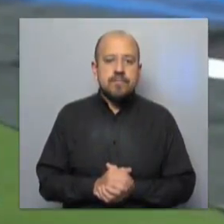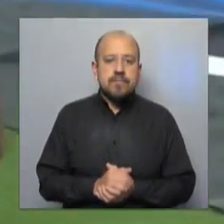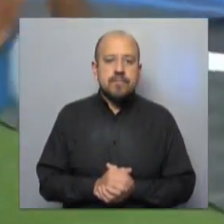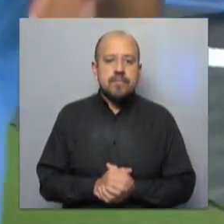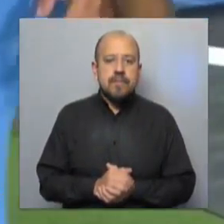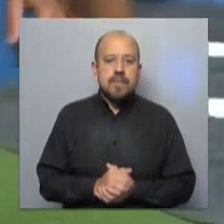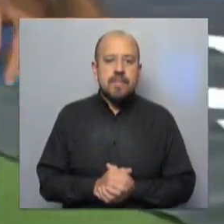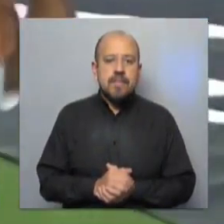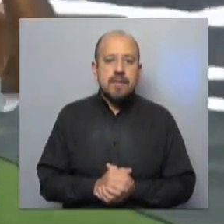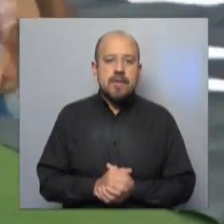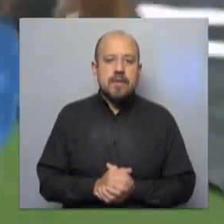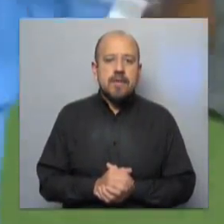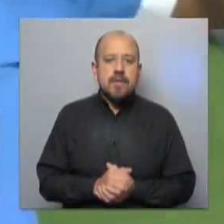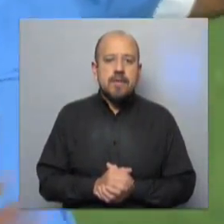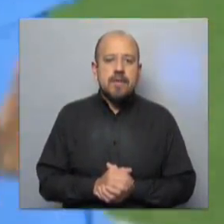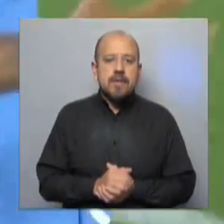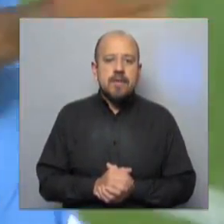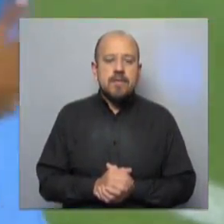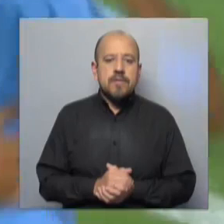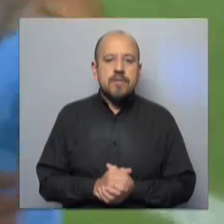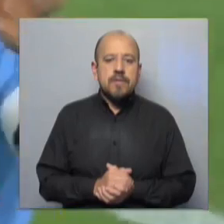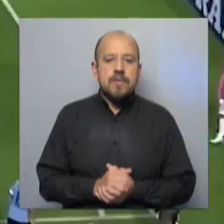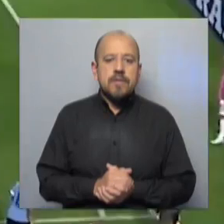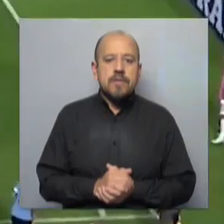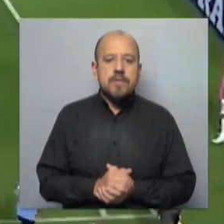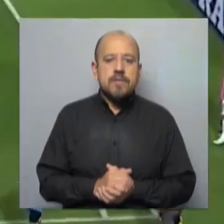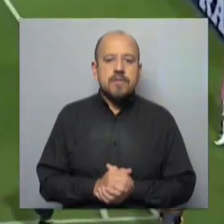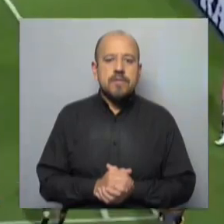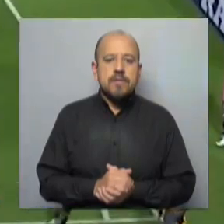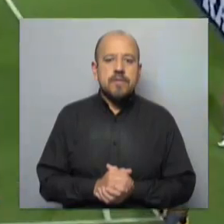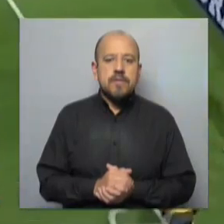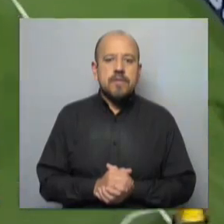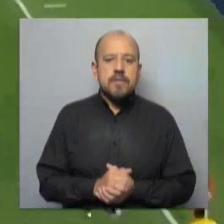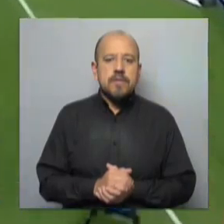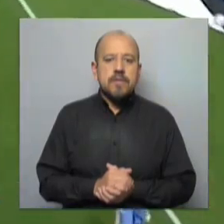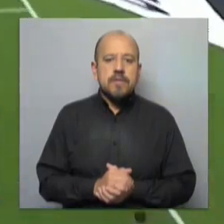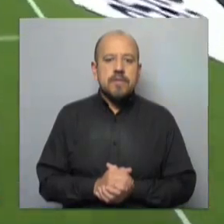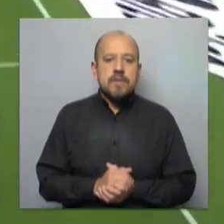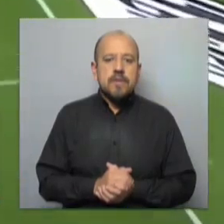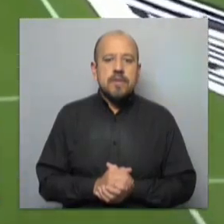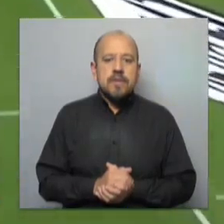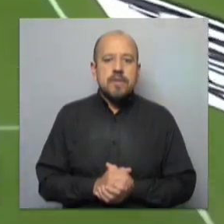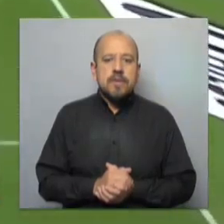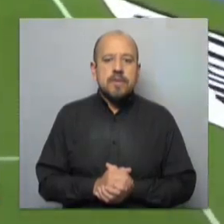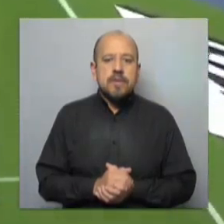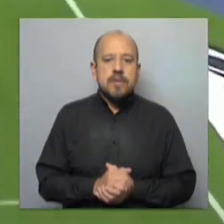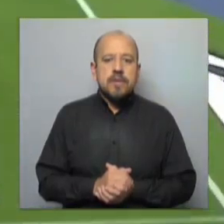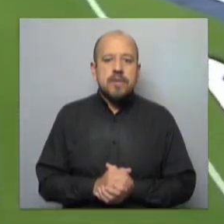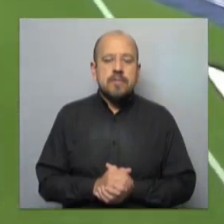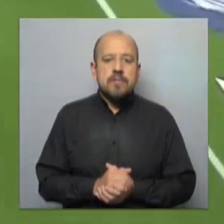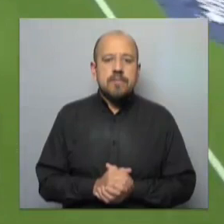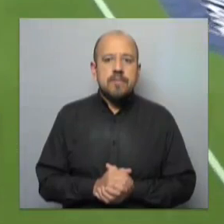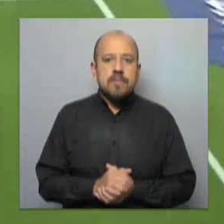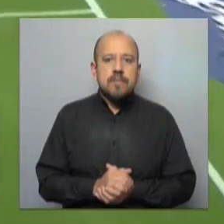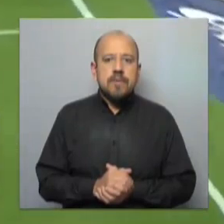que aparece reciclando basura y tocando la pelota bajo el arco matías vecino en jugada en la que también josé maría jiménez estuvo cerca de tomar